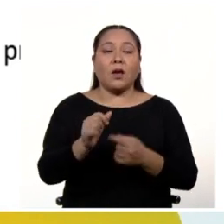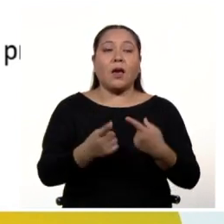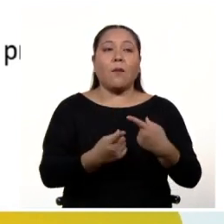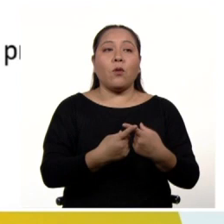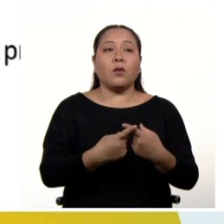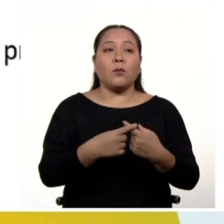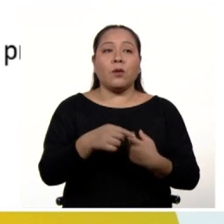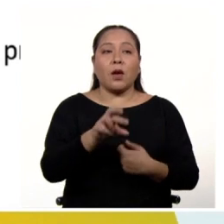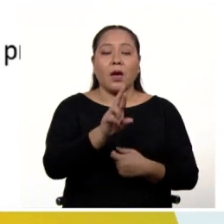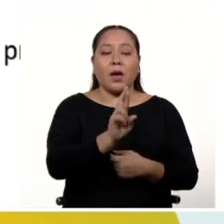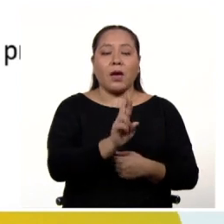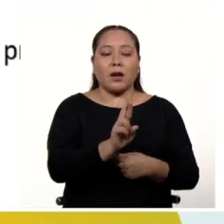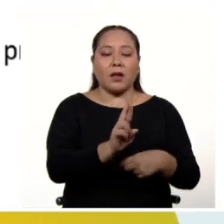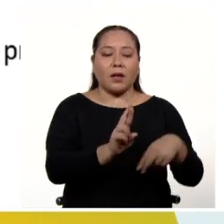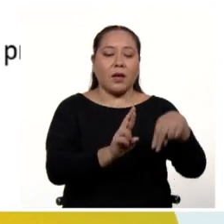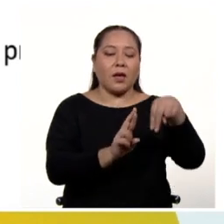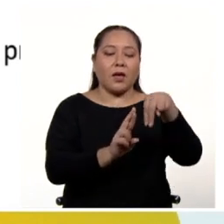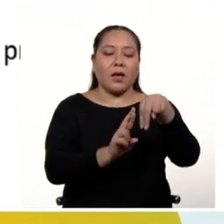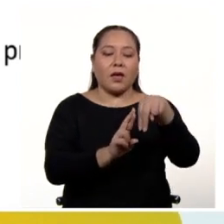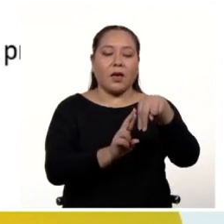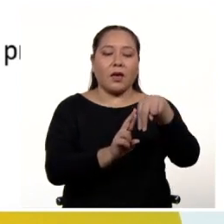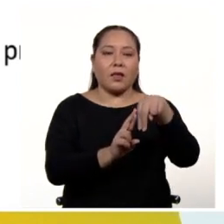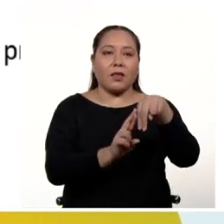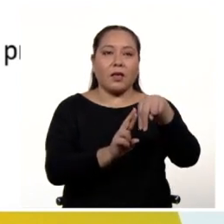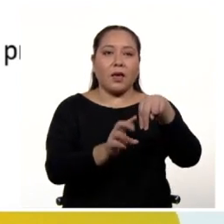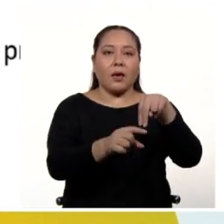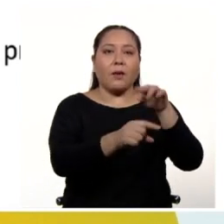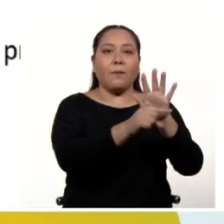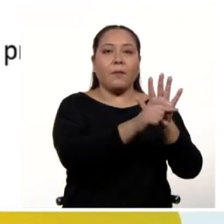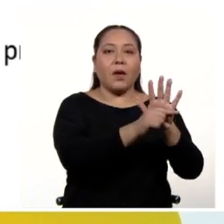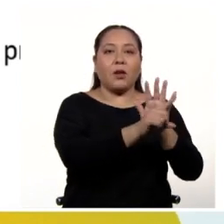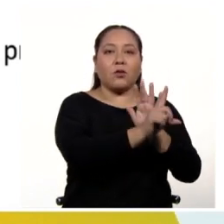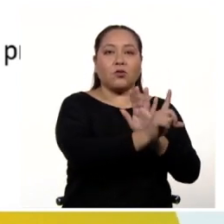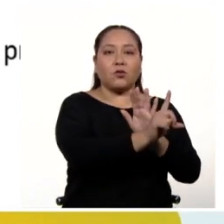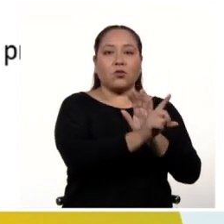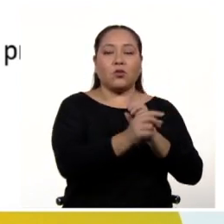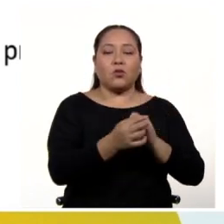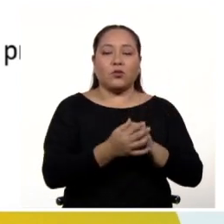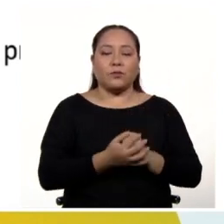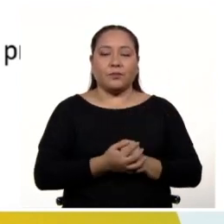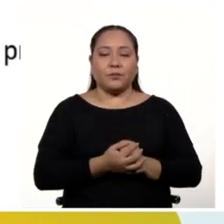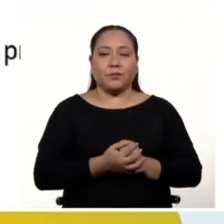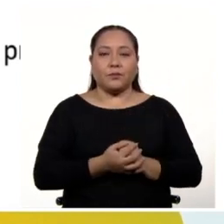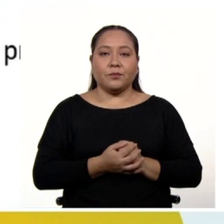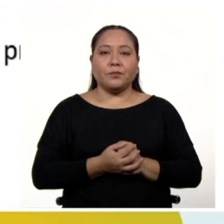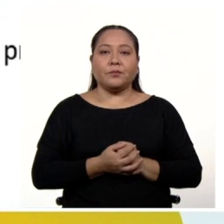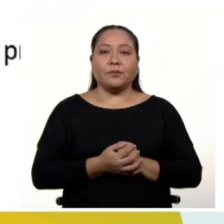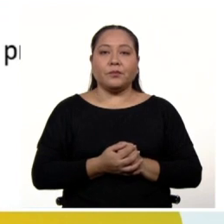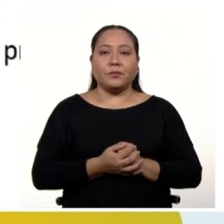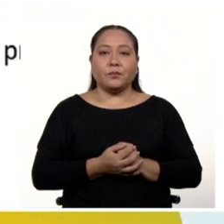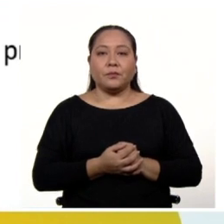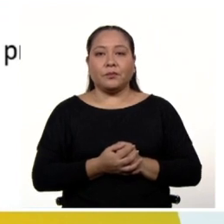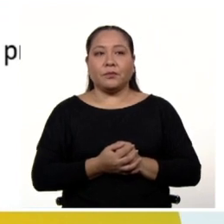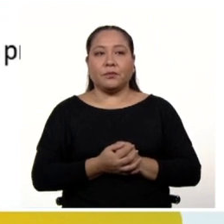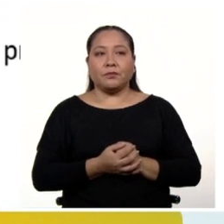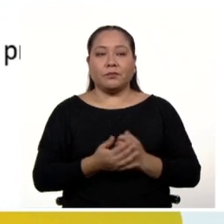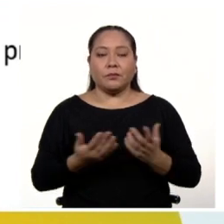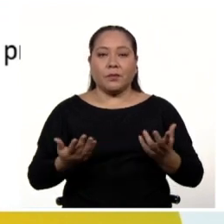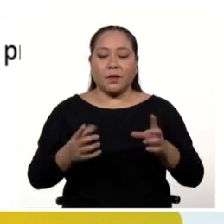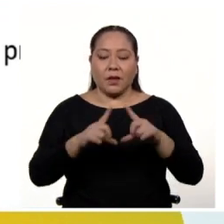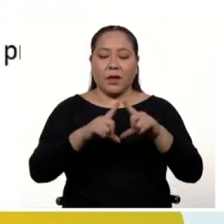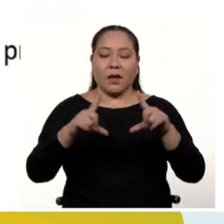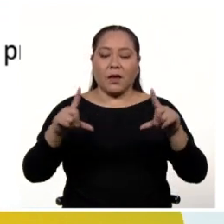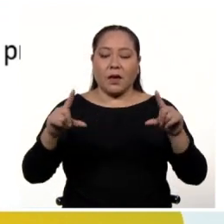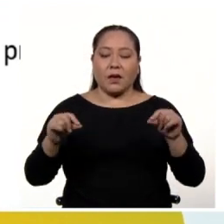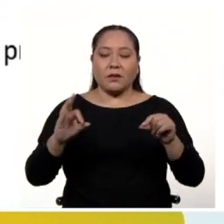multiplica a la razón R elevada a la sustracción entre el número de términos n menos 1. La